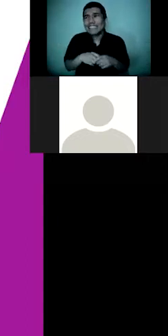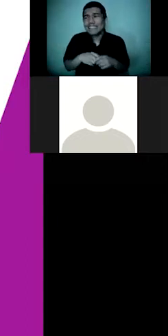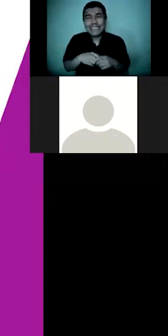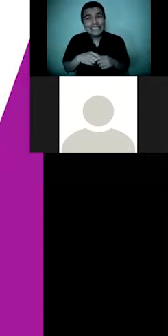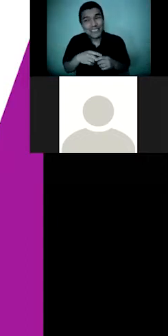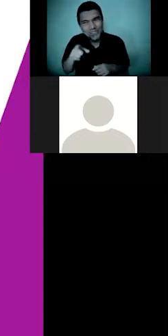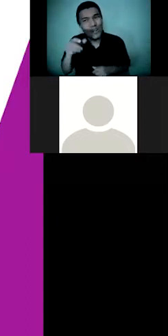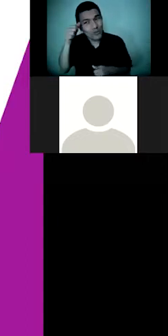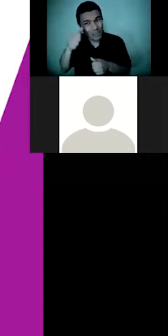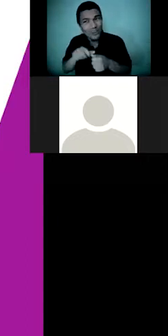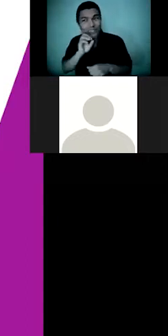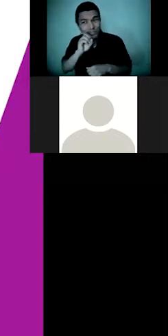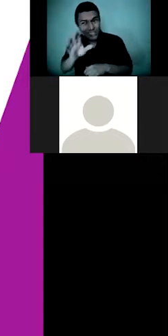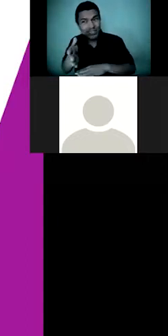bebé.